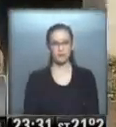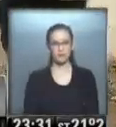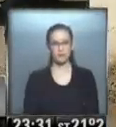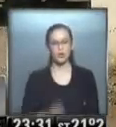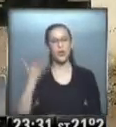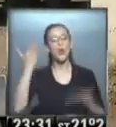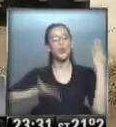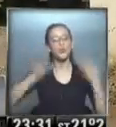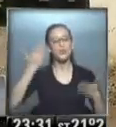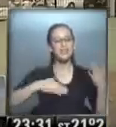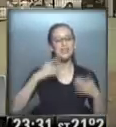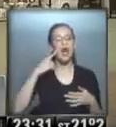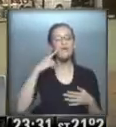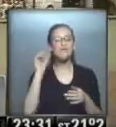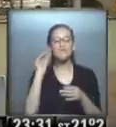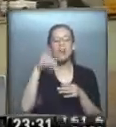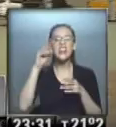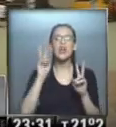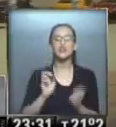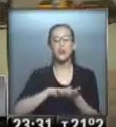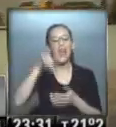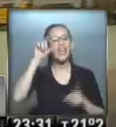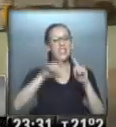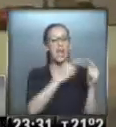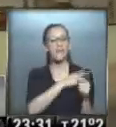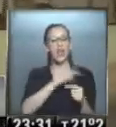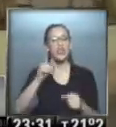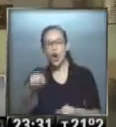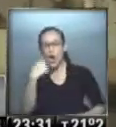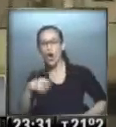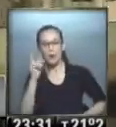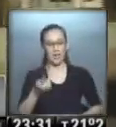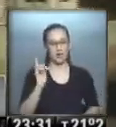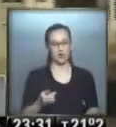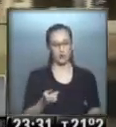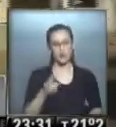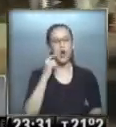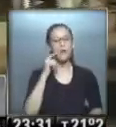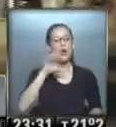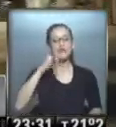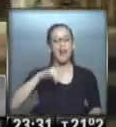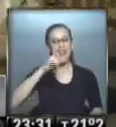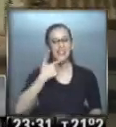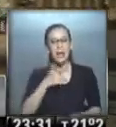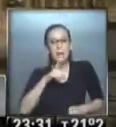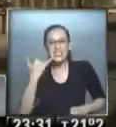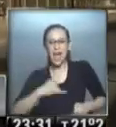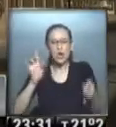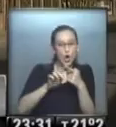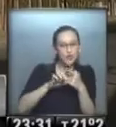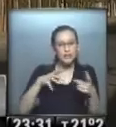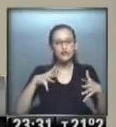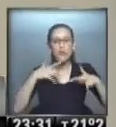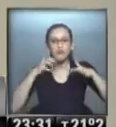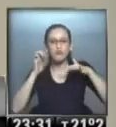Federal indagó al ex jefe de drogas peligrosas de la policía cordobesa, Gustavo González, presuntamente vinculado con una red de narcotráfico.